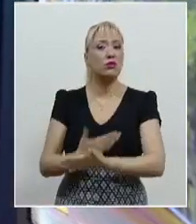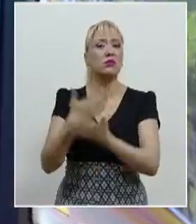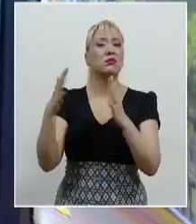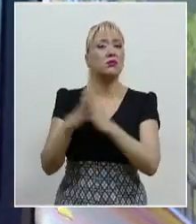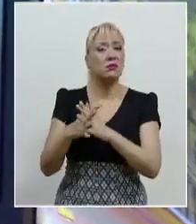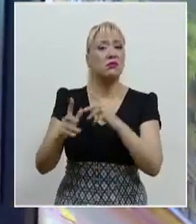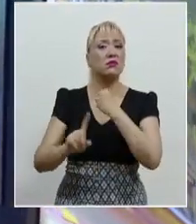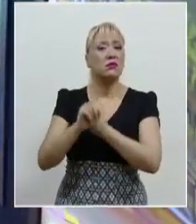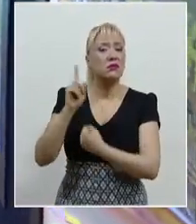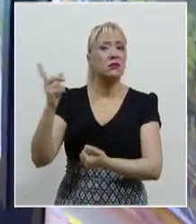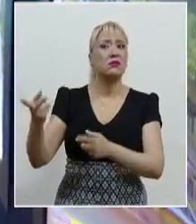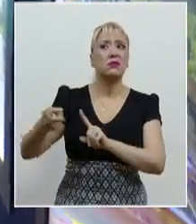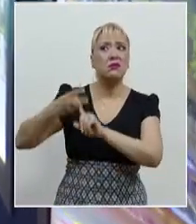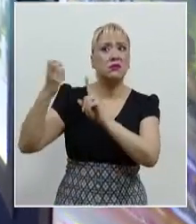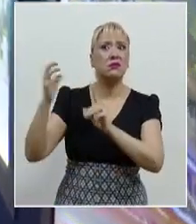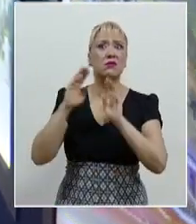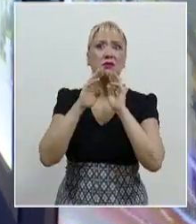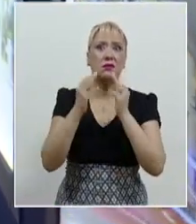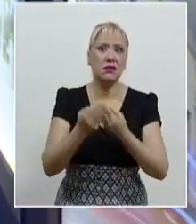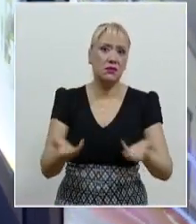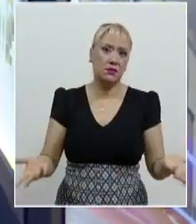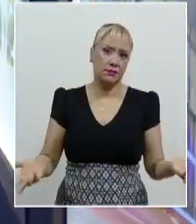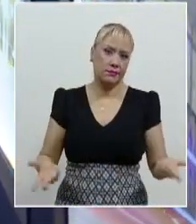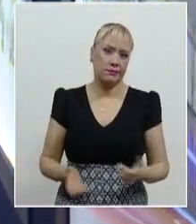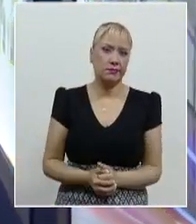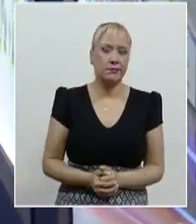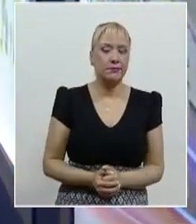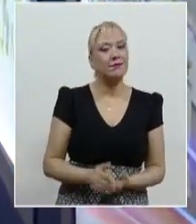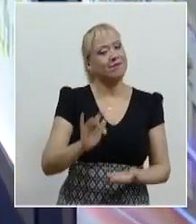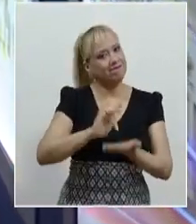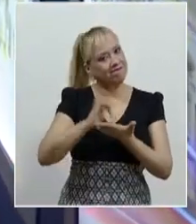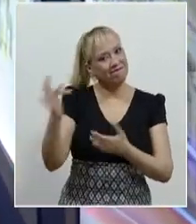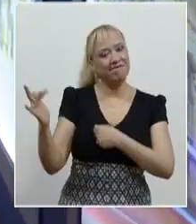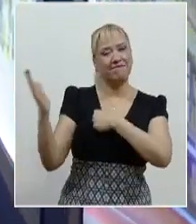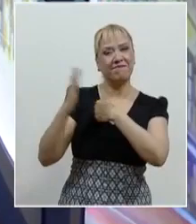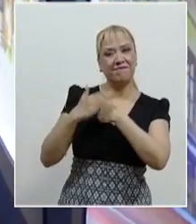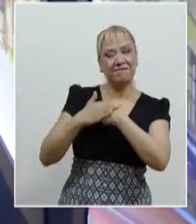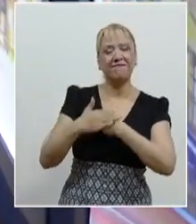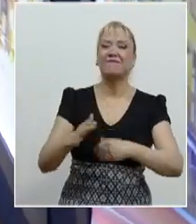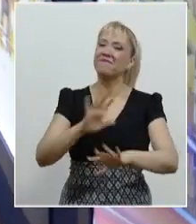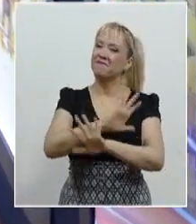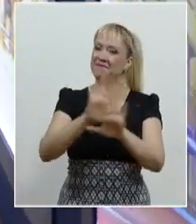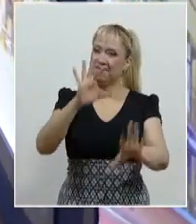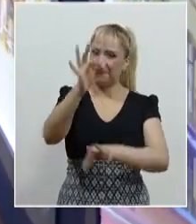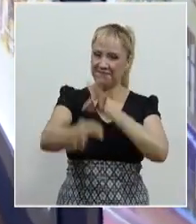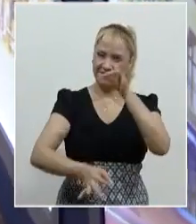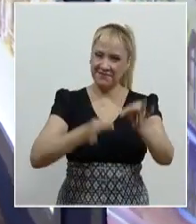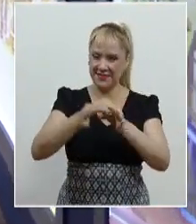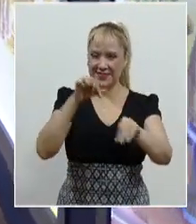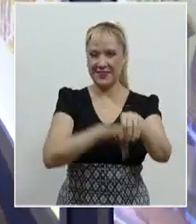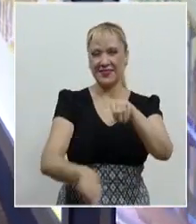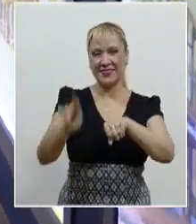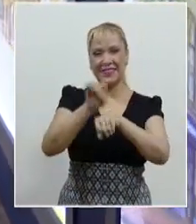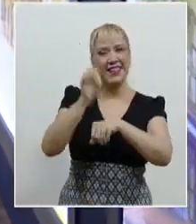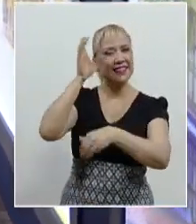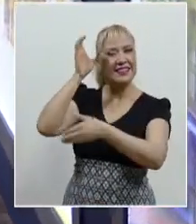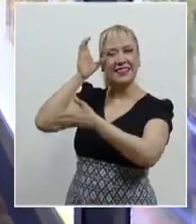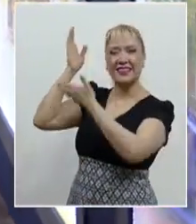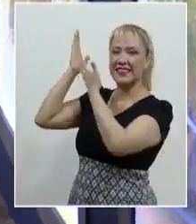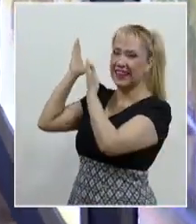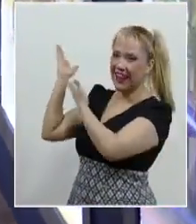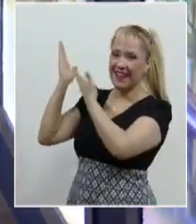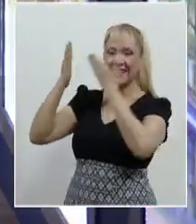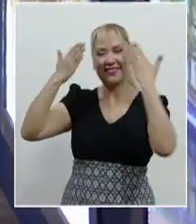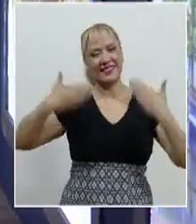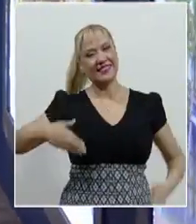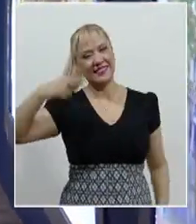tenemos. Gracias, Oscar, por el reporte. Pues ahí está la información. Así concluimos esta emisión. Soy Citlali Pérez. Lo invito